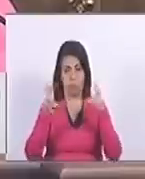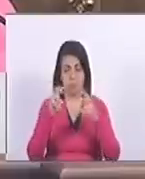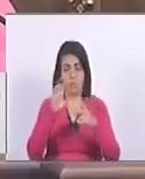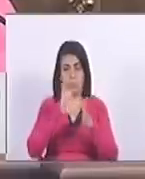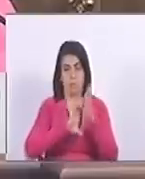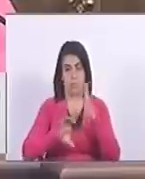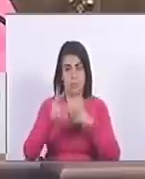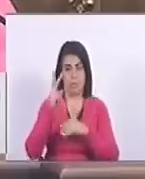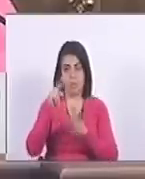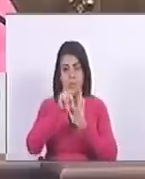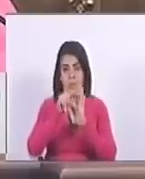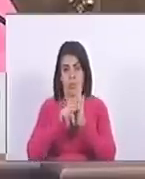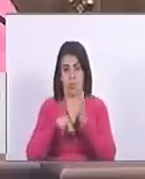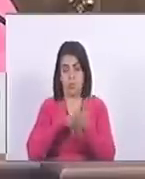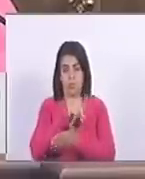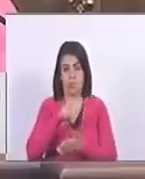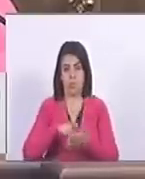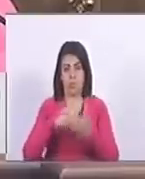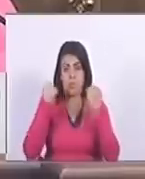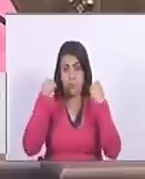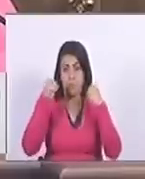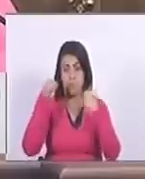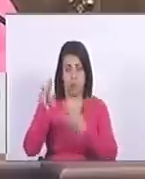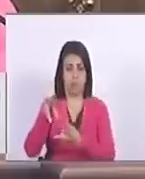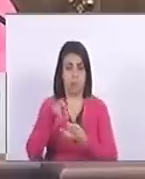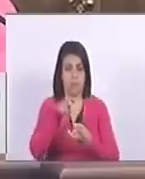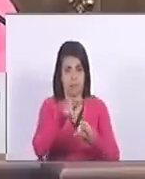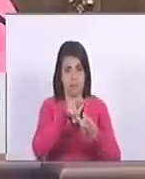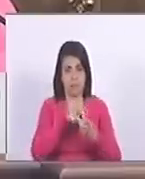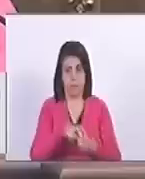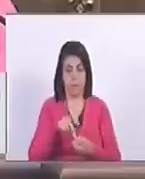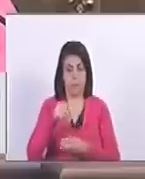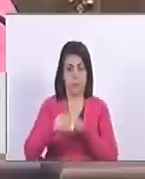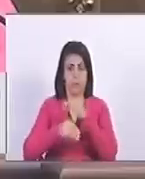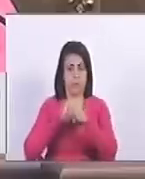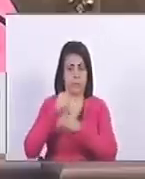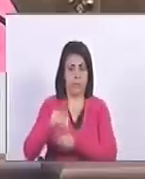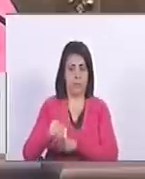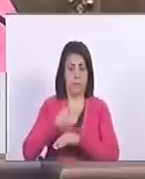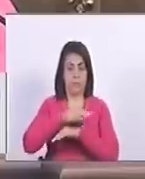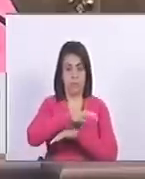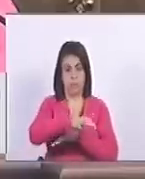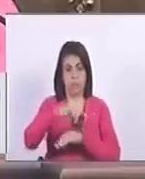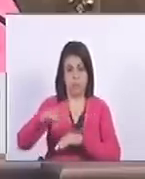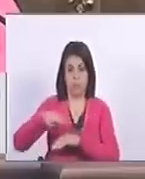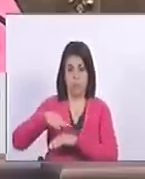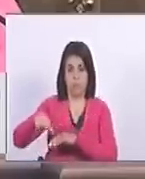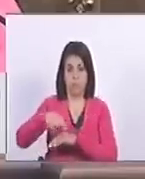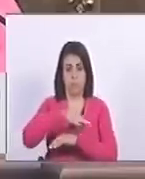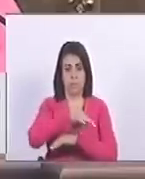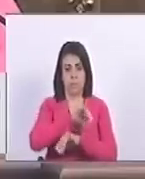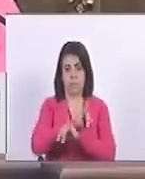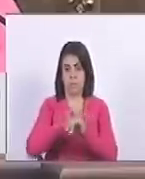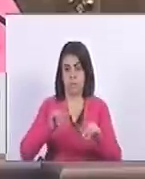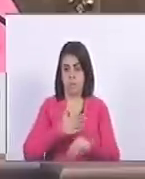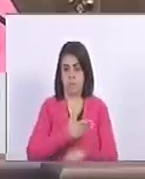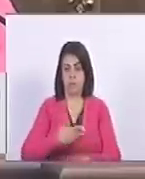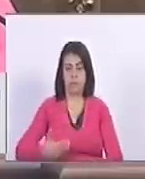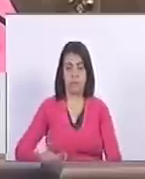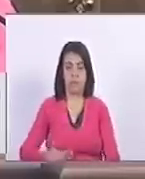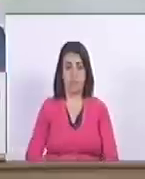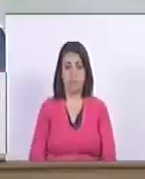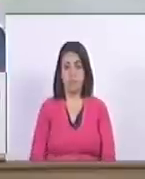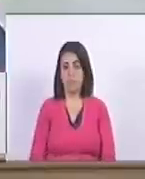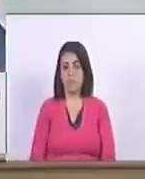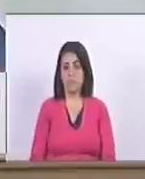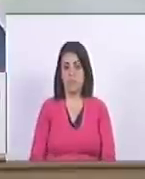2, normas generales para el ejercicio de las potestades tributarias de los estados y municipios. Esto, señor presidente.